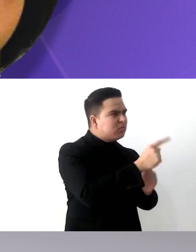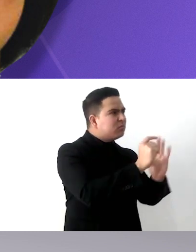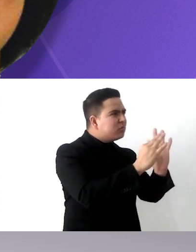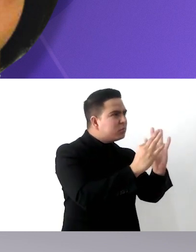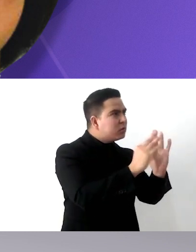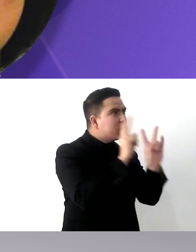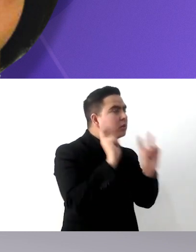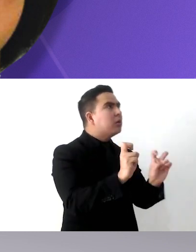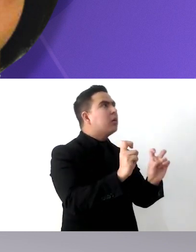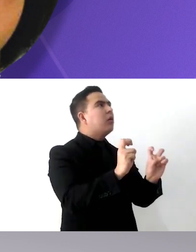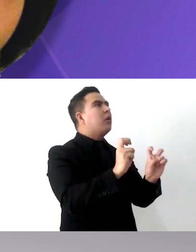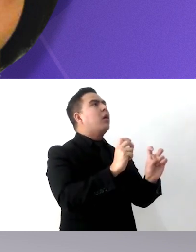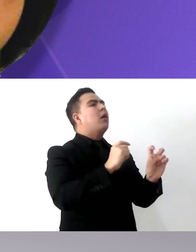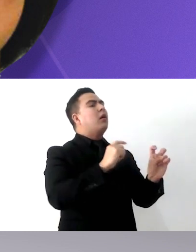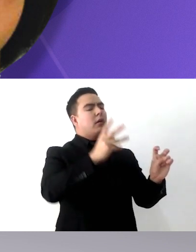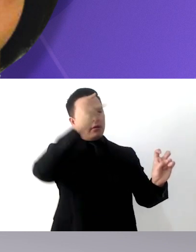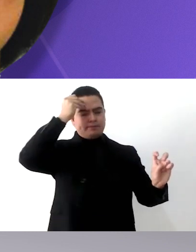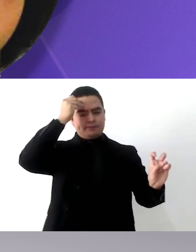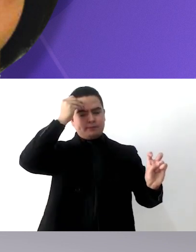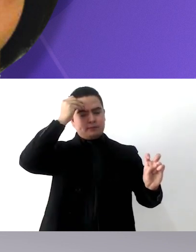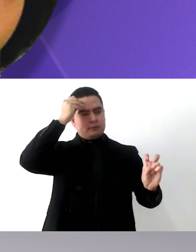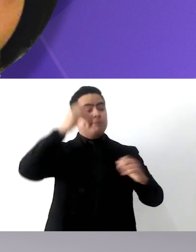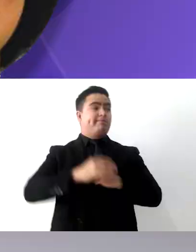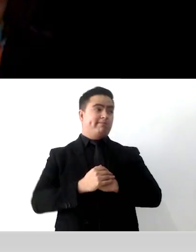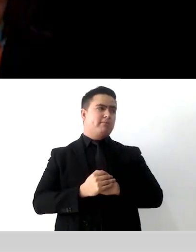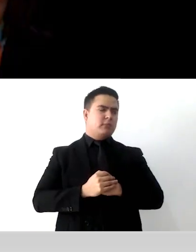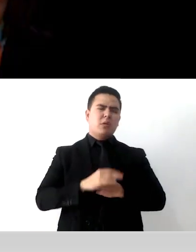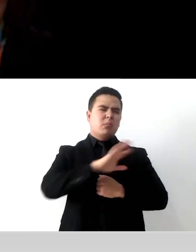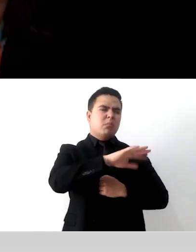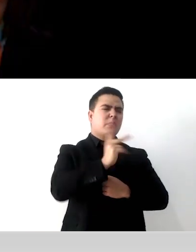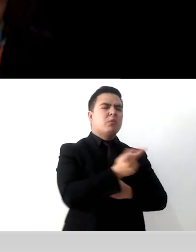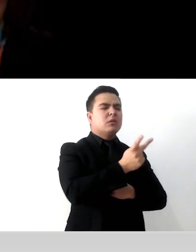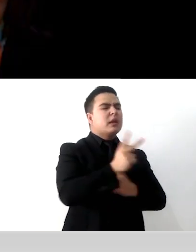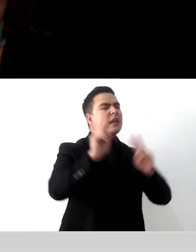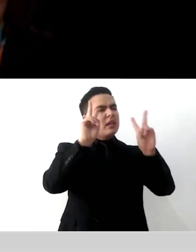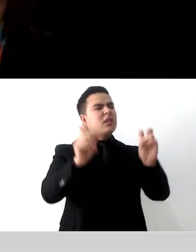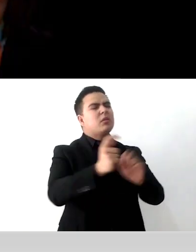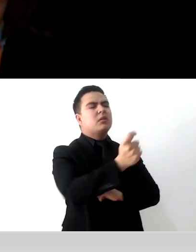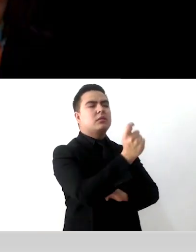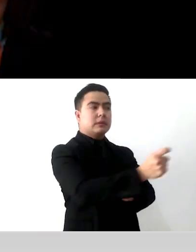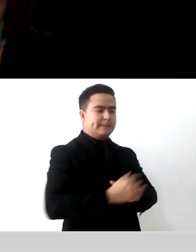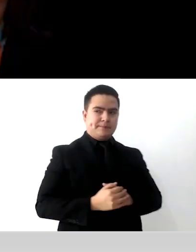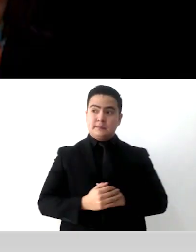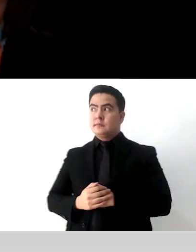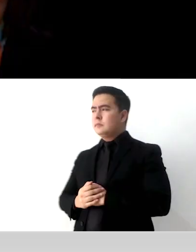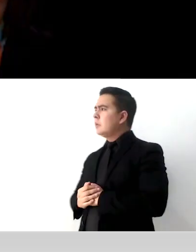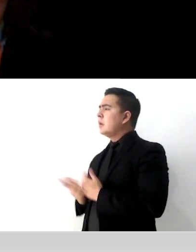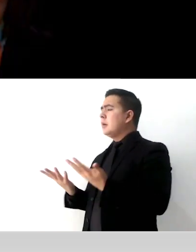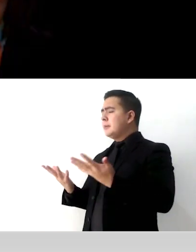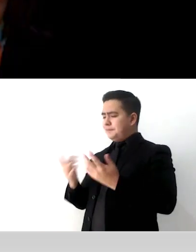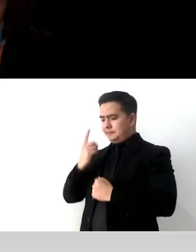bien de qué se trata. ¿Qué es la violencia política por razón de género? Bueno, en realidad es un tema